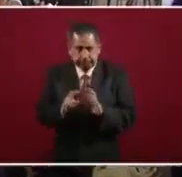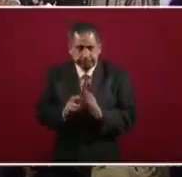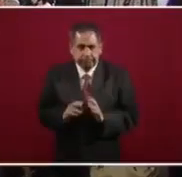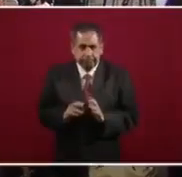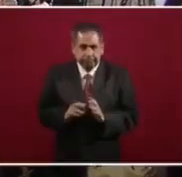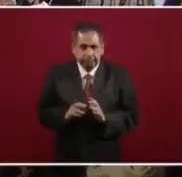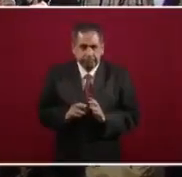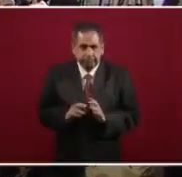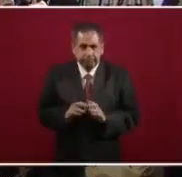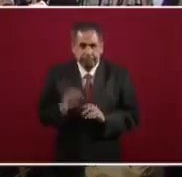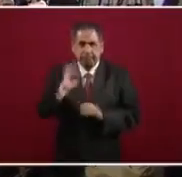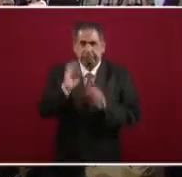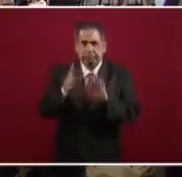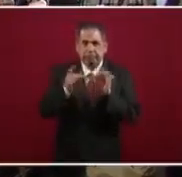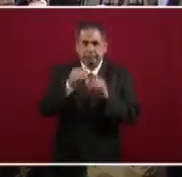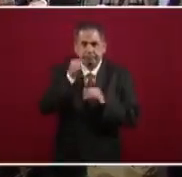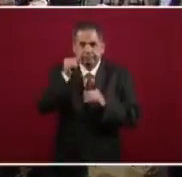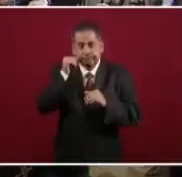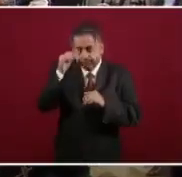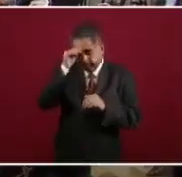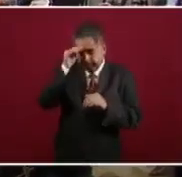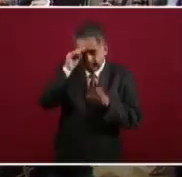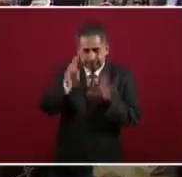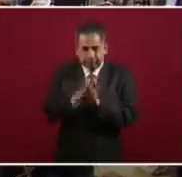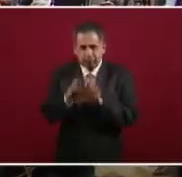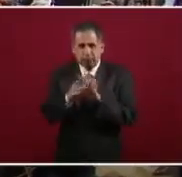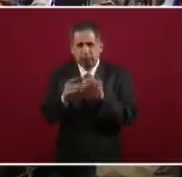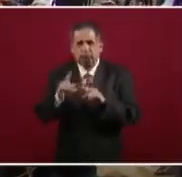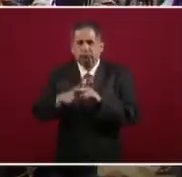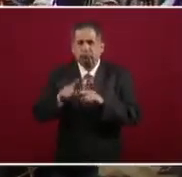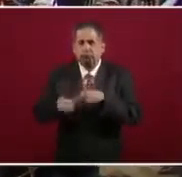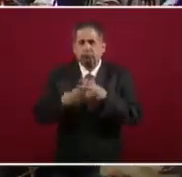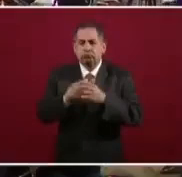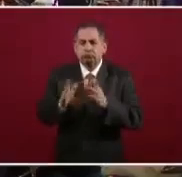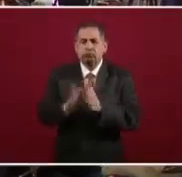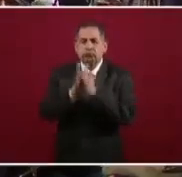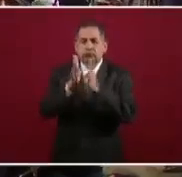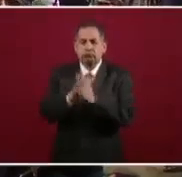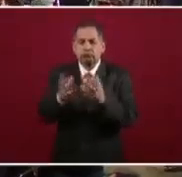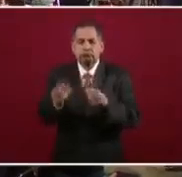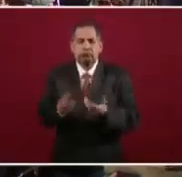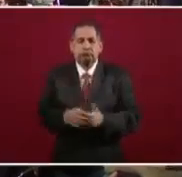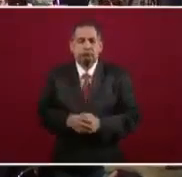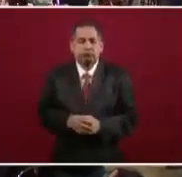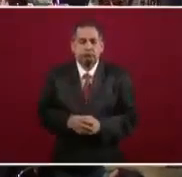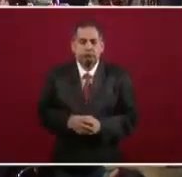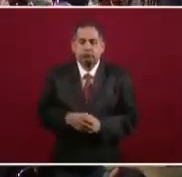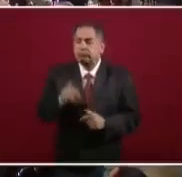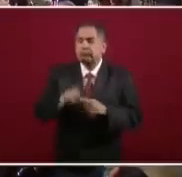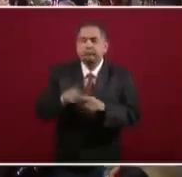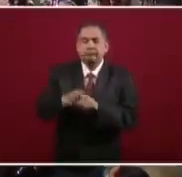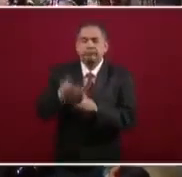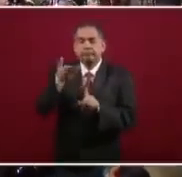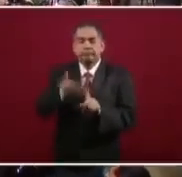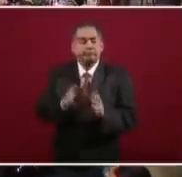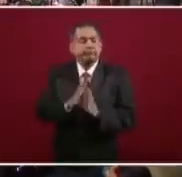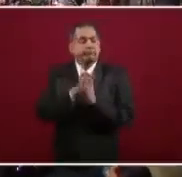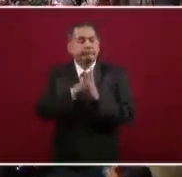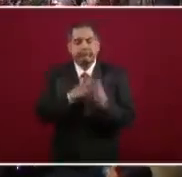estaba pensando en el que participó en lazio